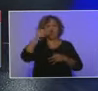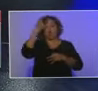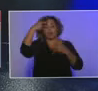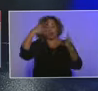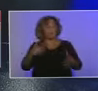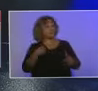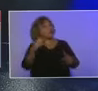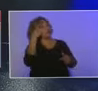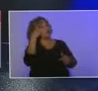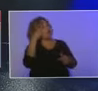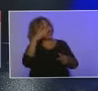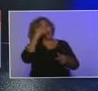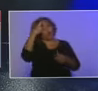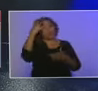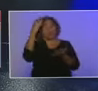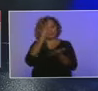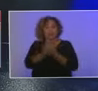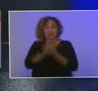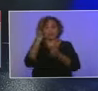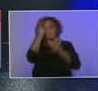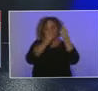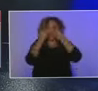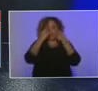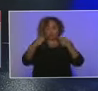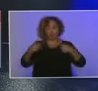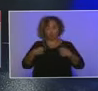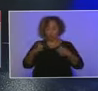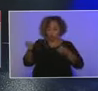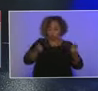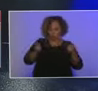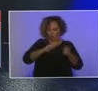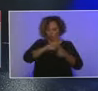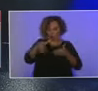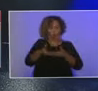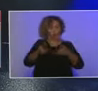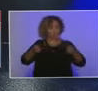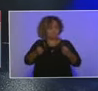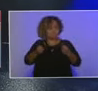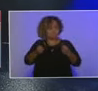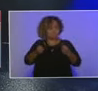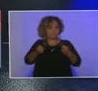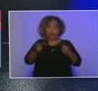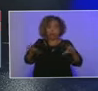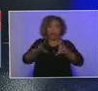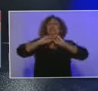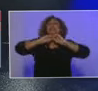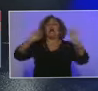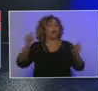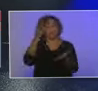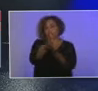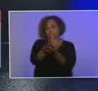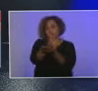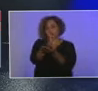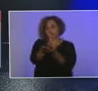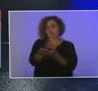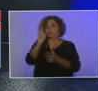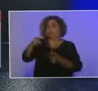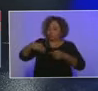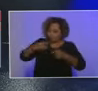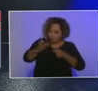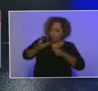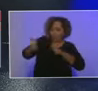el gobierno debe dejar de pensar en tener el control de todo para no hacer nada. Tiene que comenzar a